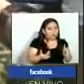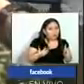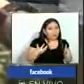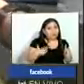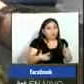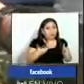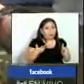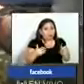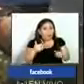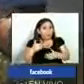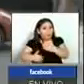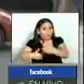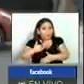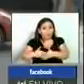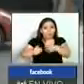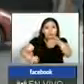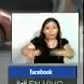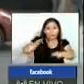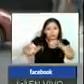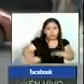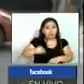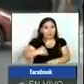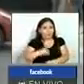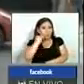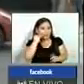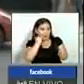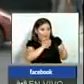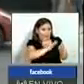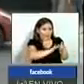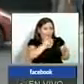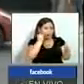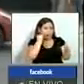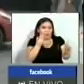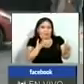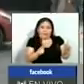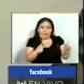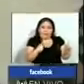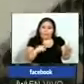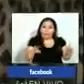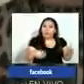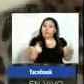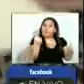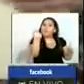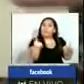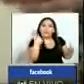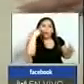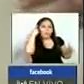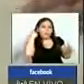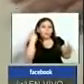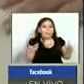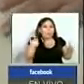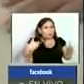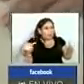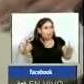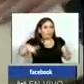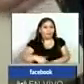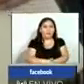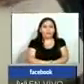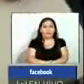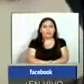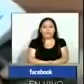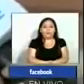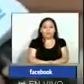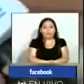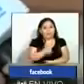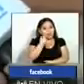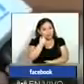Pendientes De procesar El temor De la madre De la víctima Es que el asesino De su hija Quede en libertad Fíjese que el